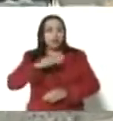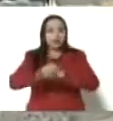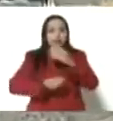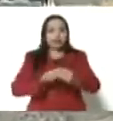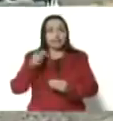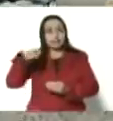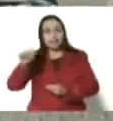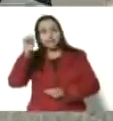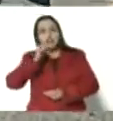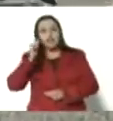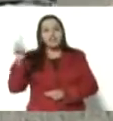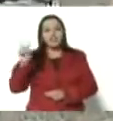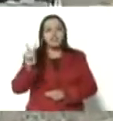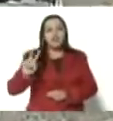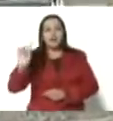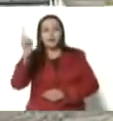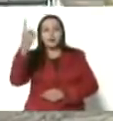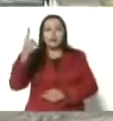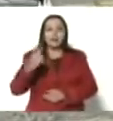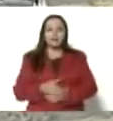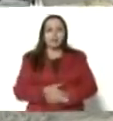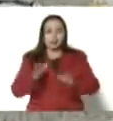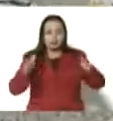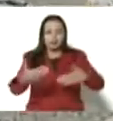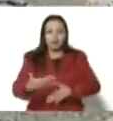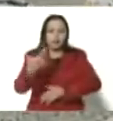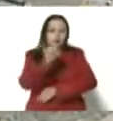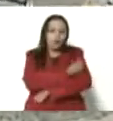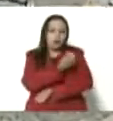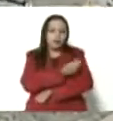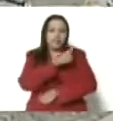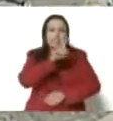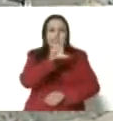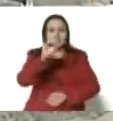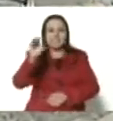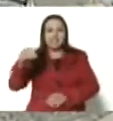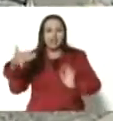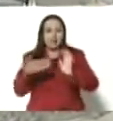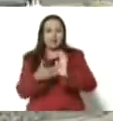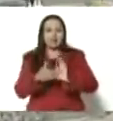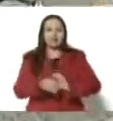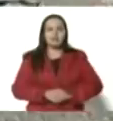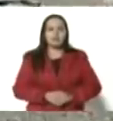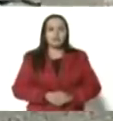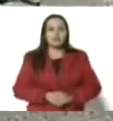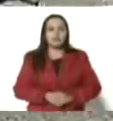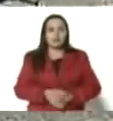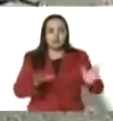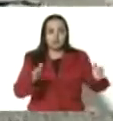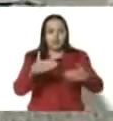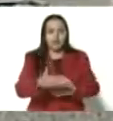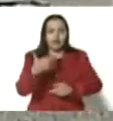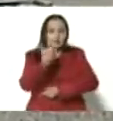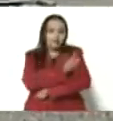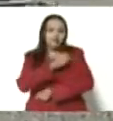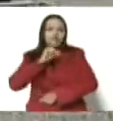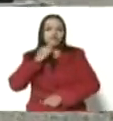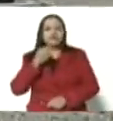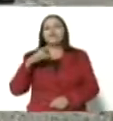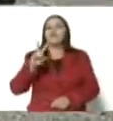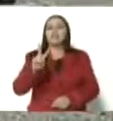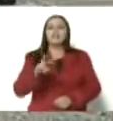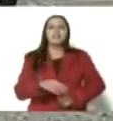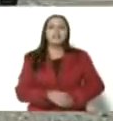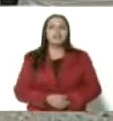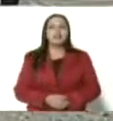Este sábado Venezuela recibe el primer lote de 100.000 dosis de la Sputnik V. Vemos allí a todo el personal de Conviasa y el